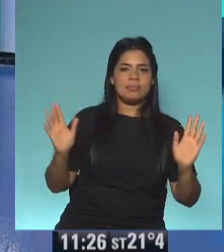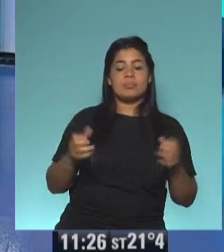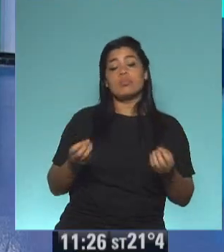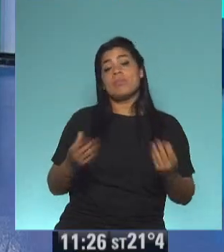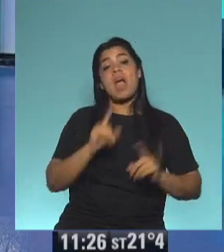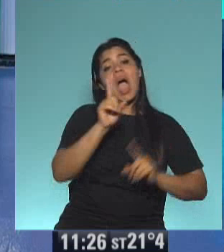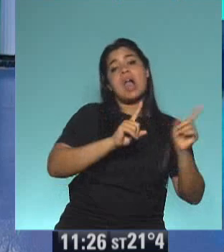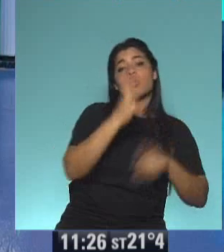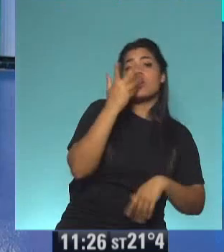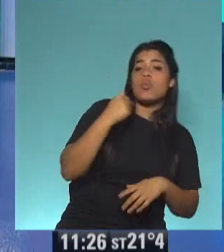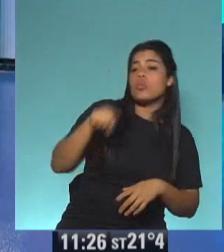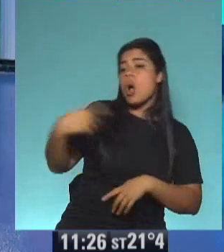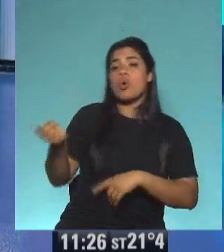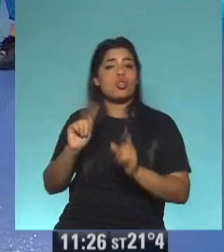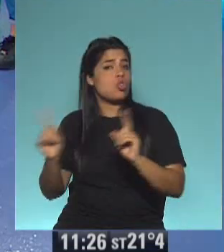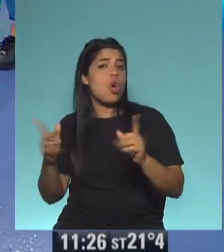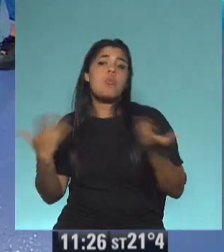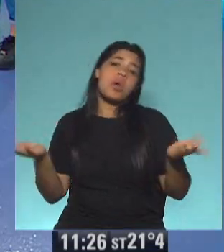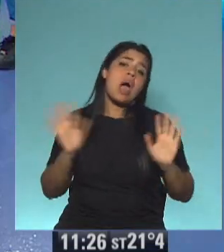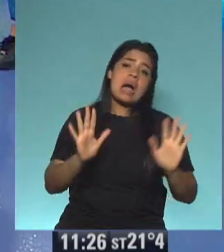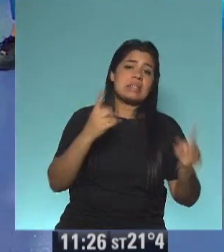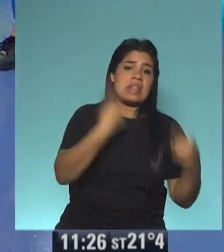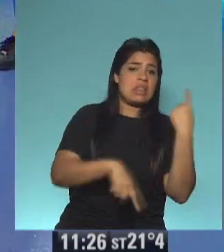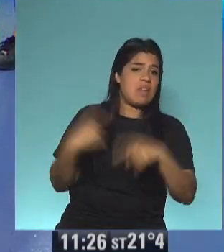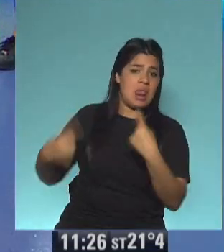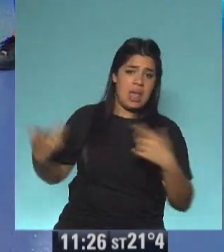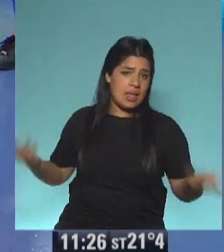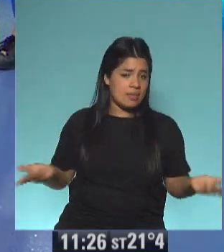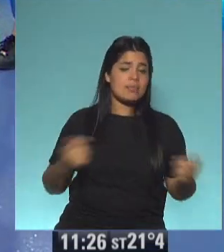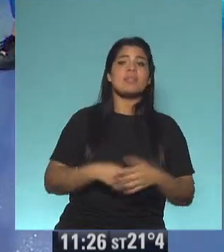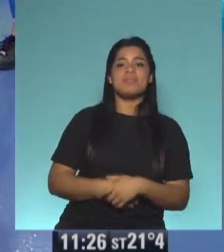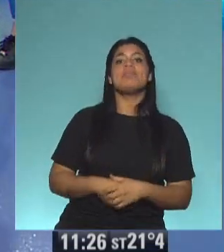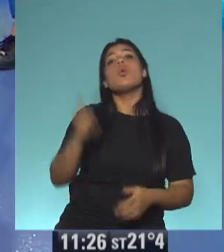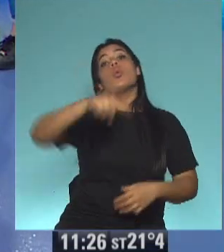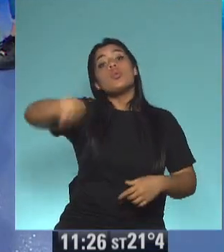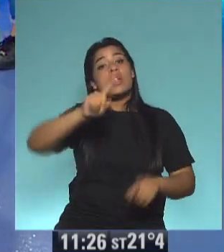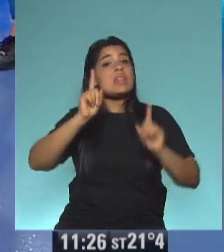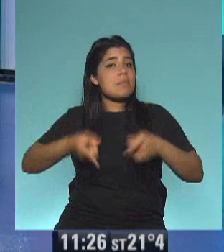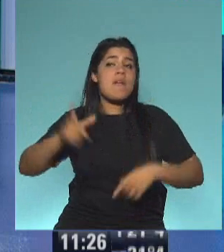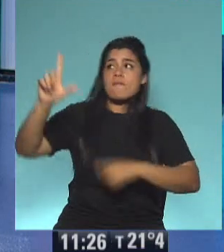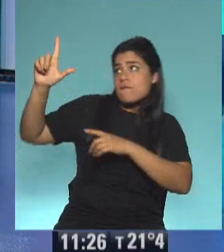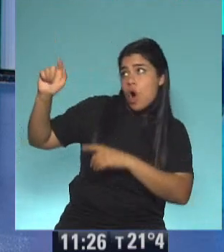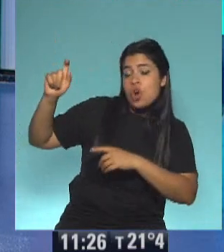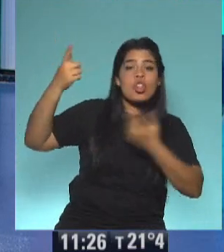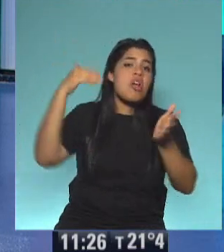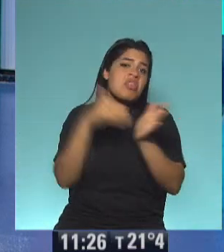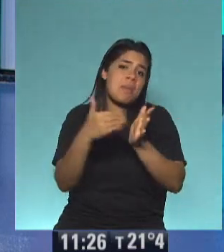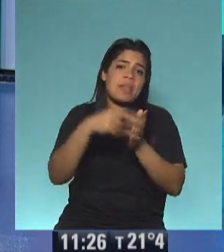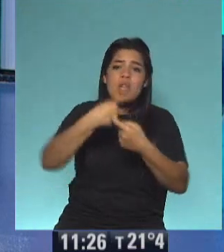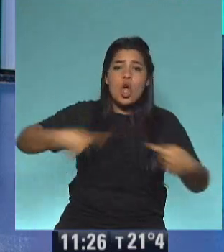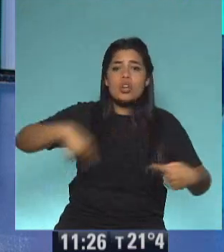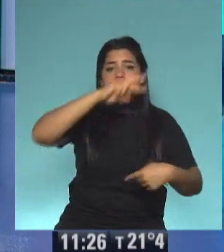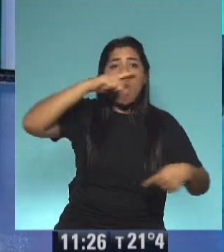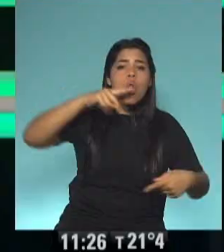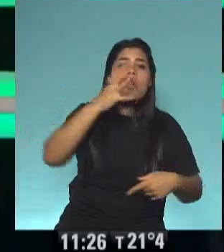a otro quizás no. Y de eso se trata. Y está buenísimo. Y por eso ustedes de casa se pueden sacar una foto con el olor que más les guste y mandárnosla a través de